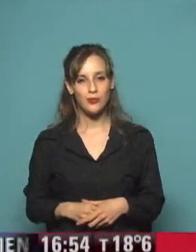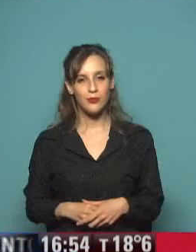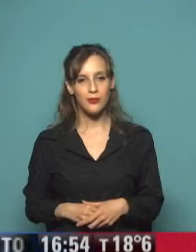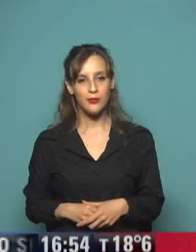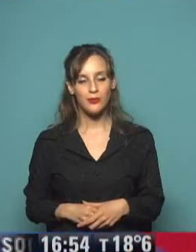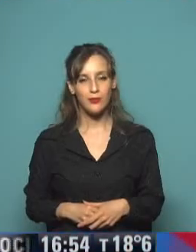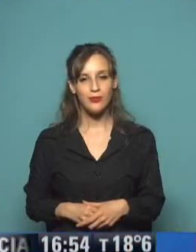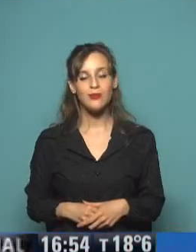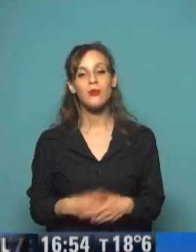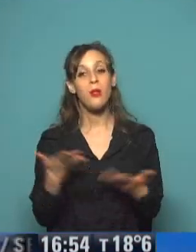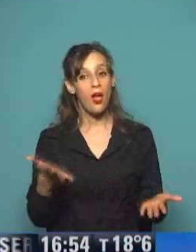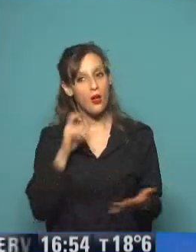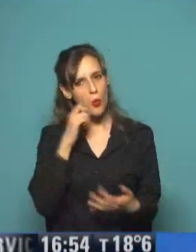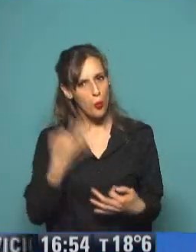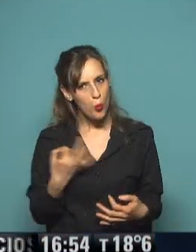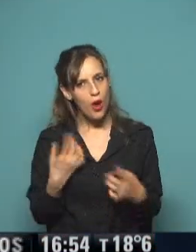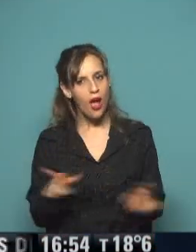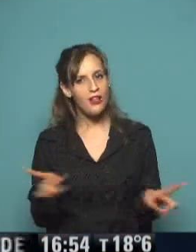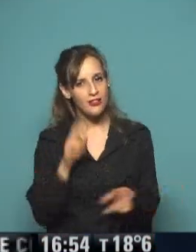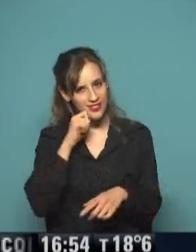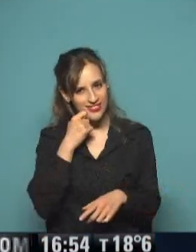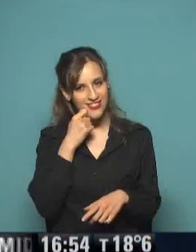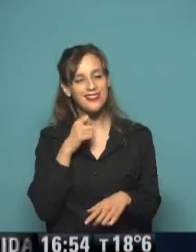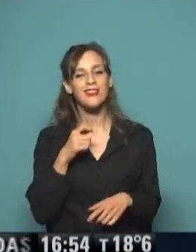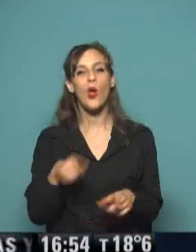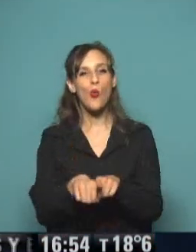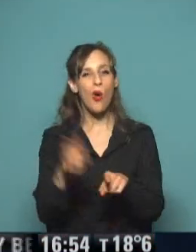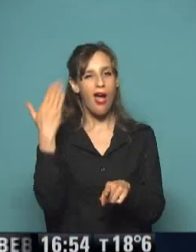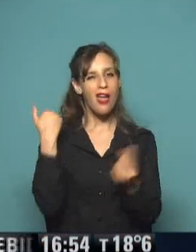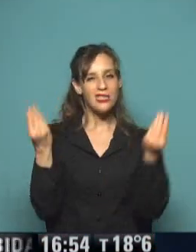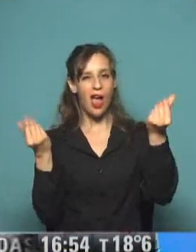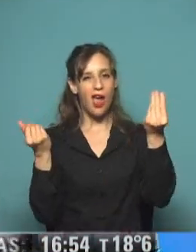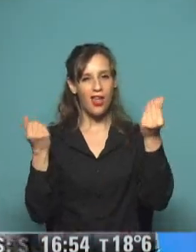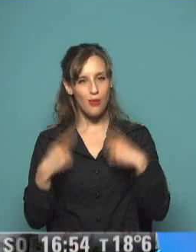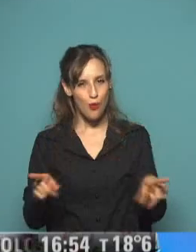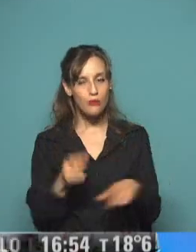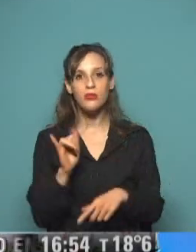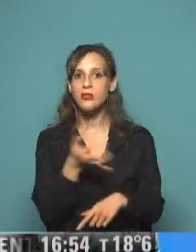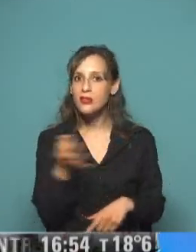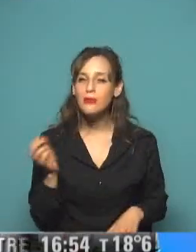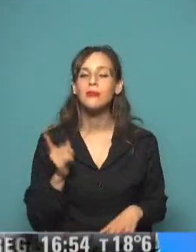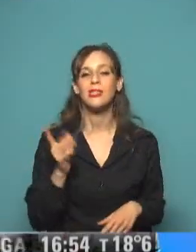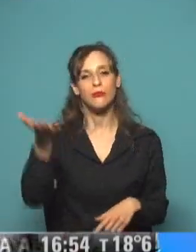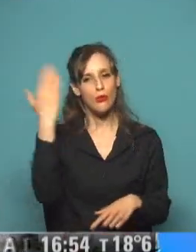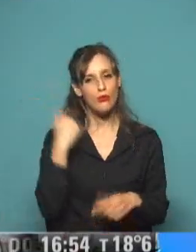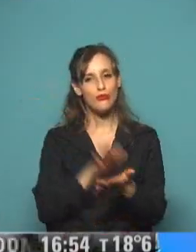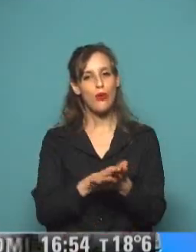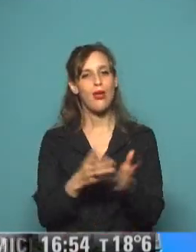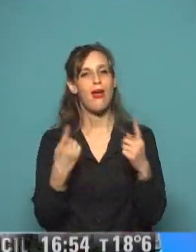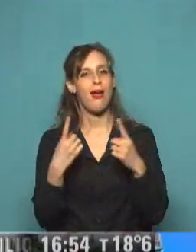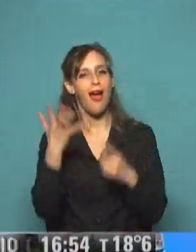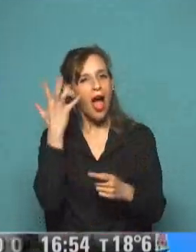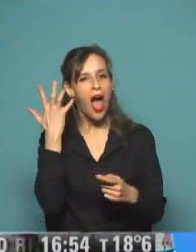miau. Che, qué bueno que está este tema. Me hace acordar mucho a la chacarera de los gatos de Mariela Walsh. Claro, ¿viste? Hablamos de un gato. Es